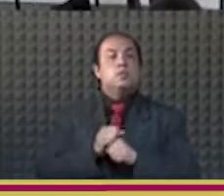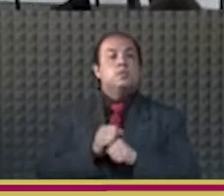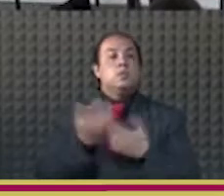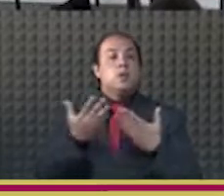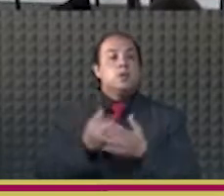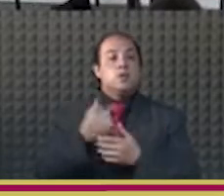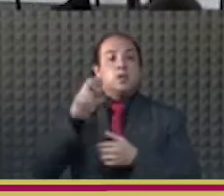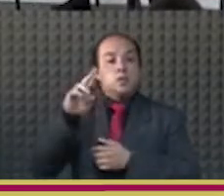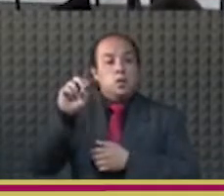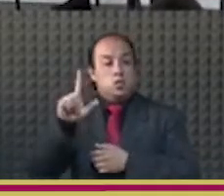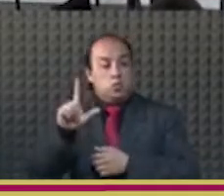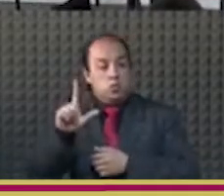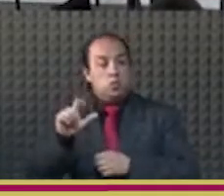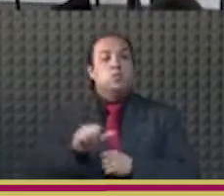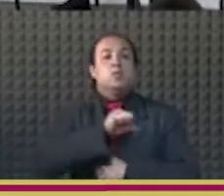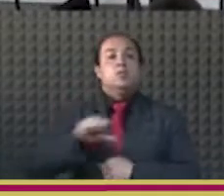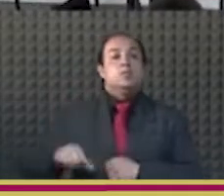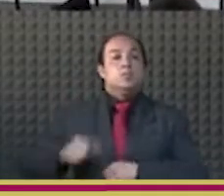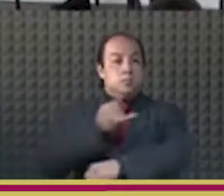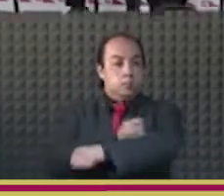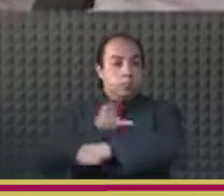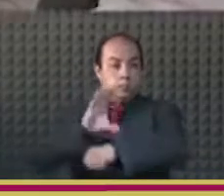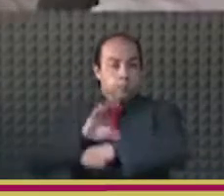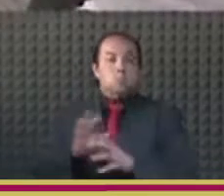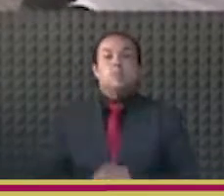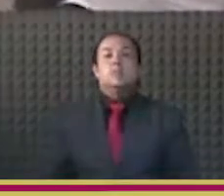Martínez, alcalde de Iztacalco.